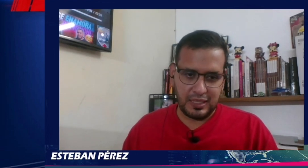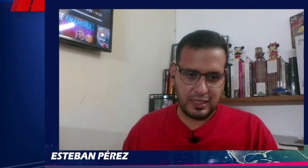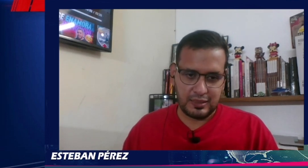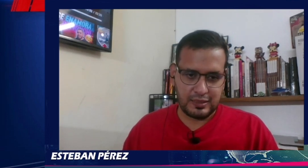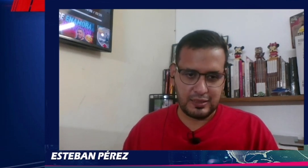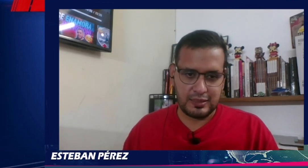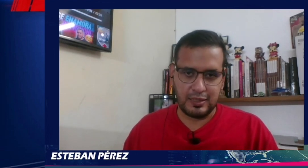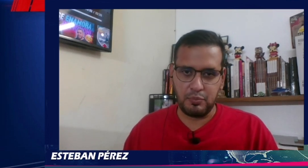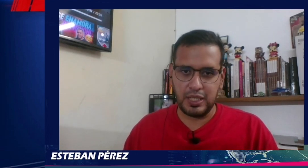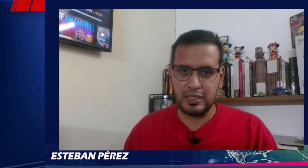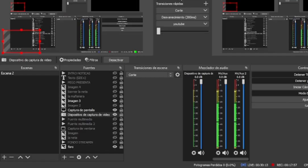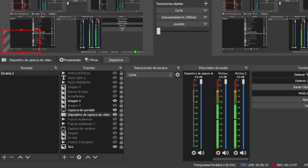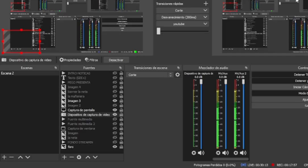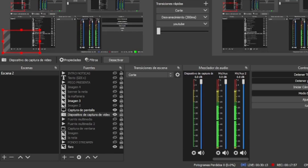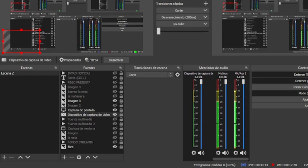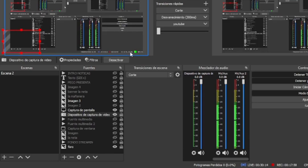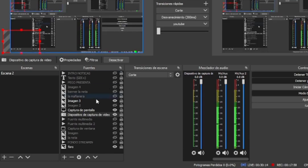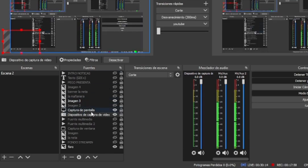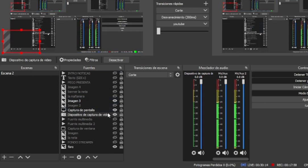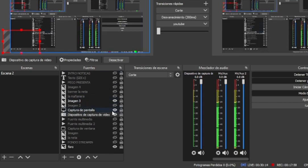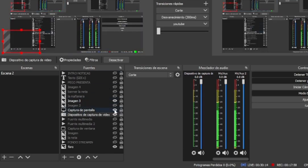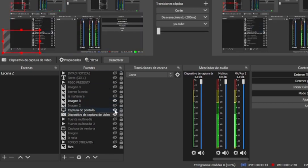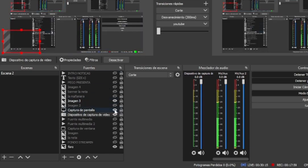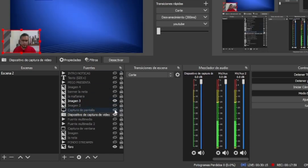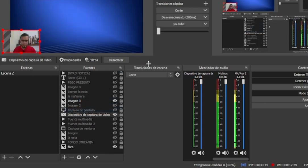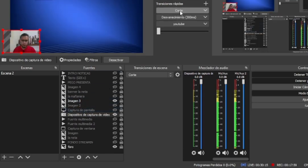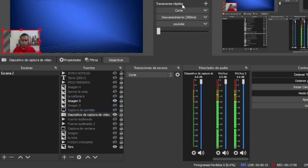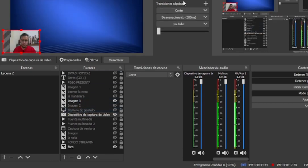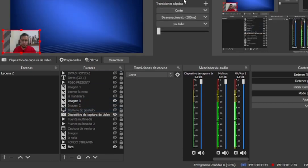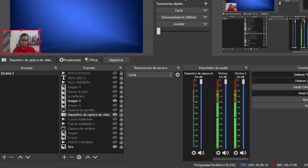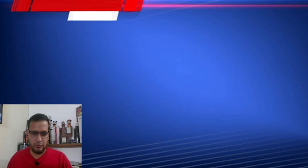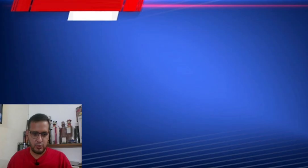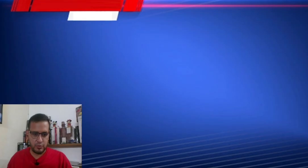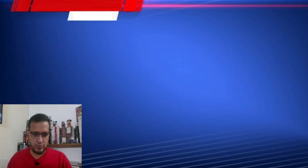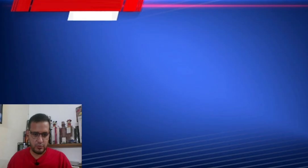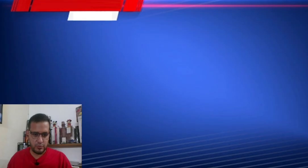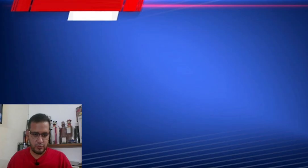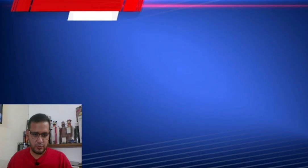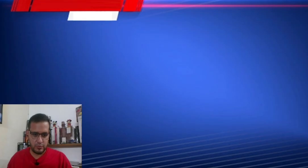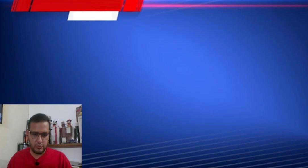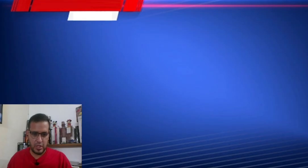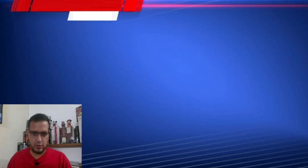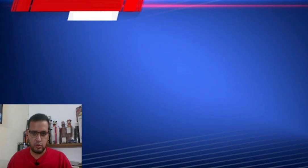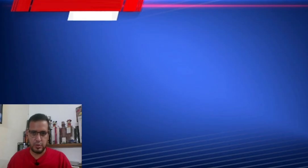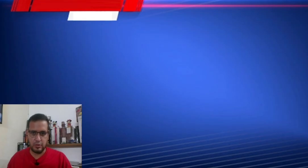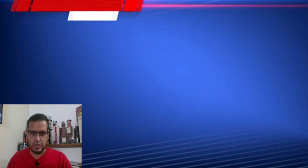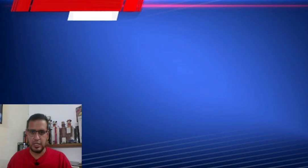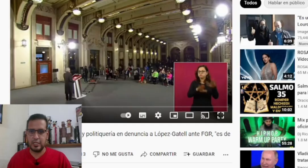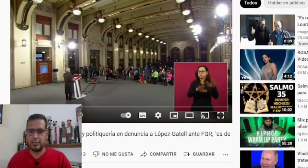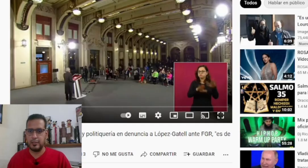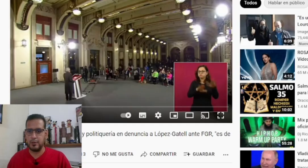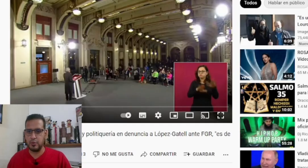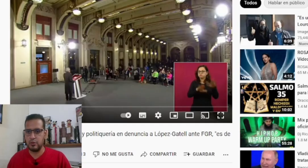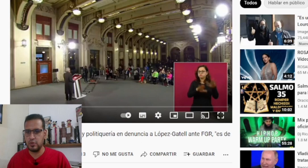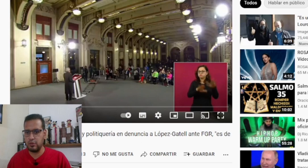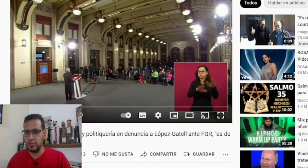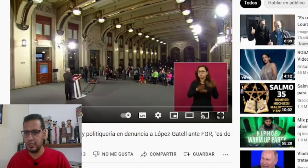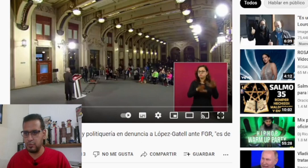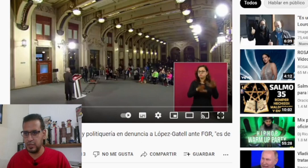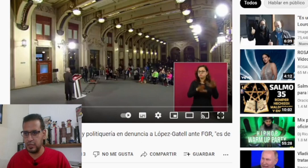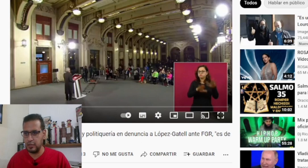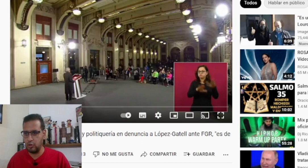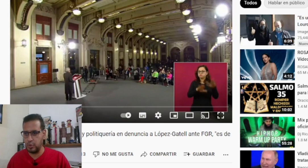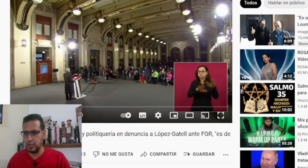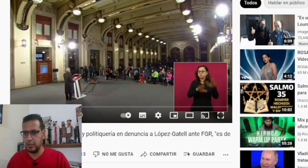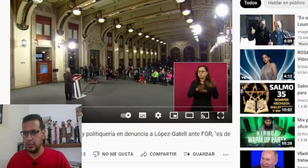se prende la gente. A ver, estamos completamente en vivo. Una disculpa, ok, aquí está. Vamos a escuchar lo que